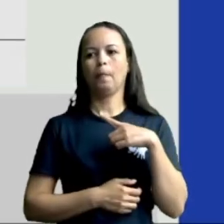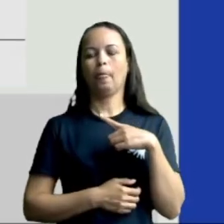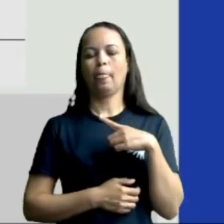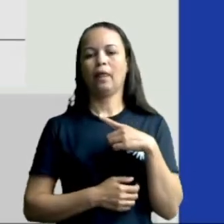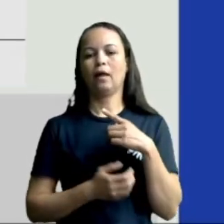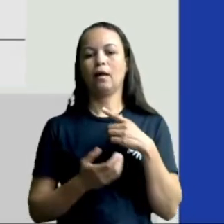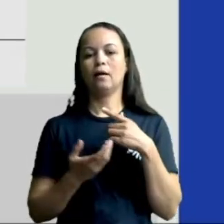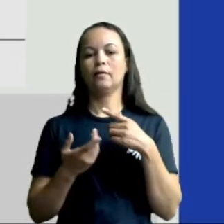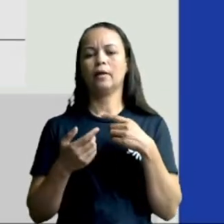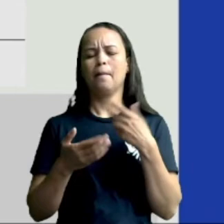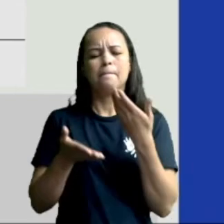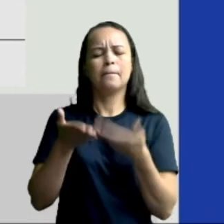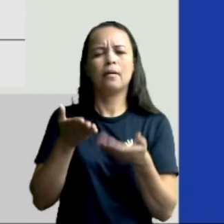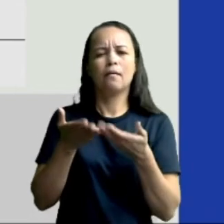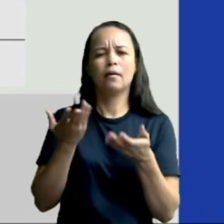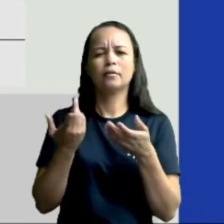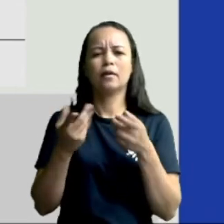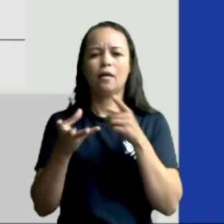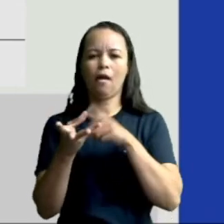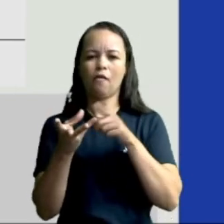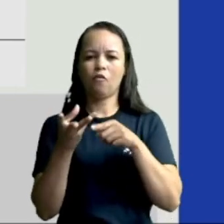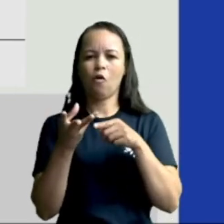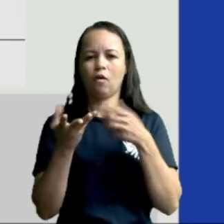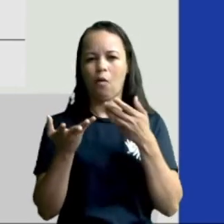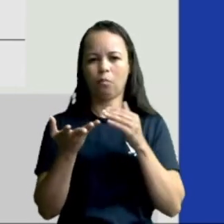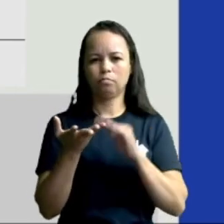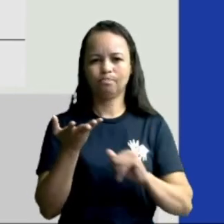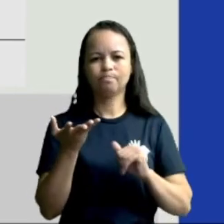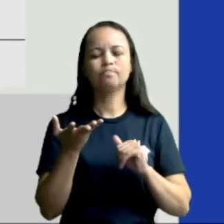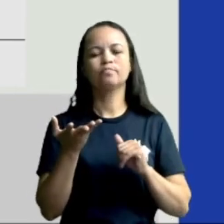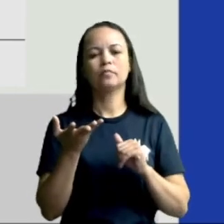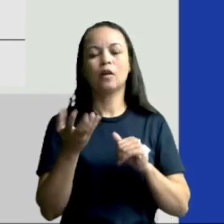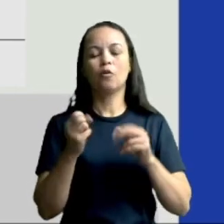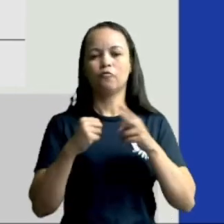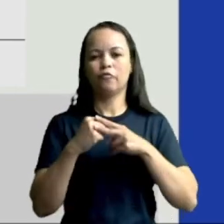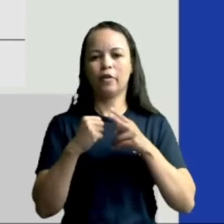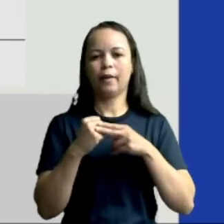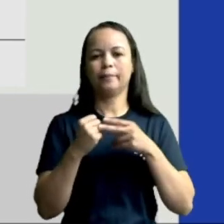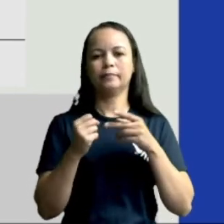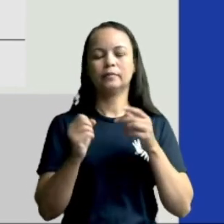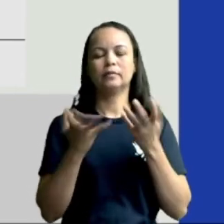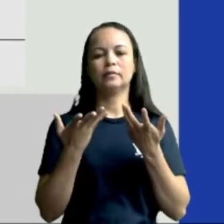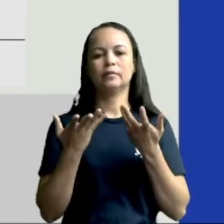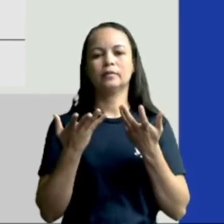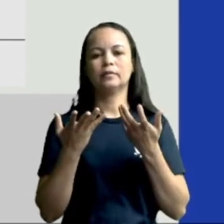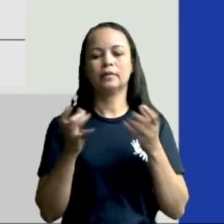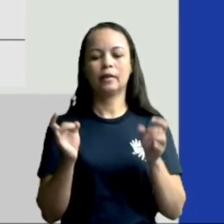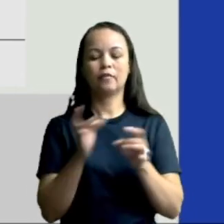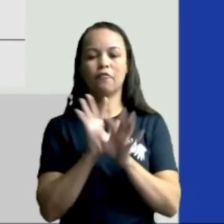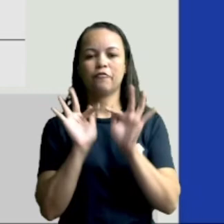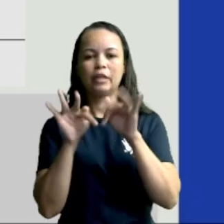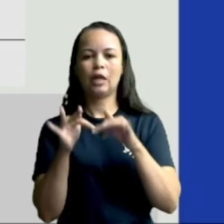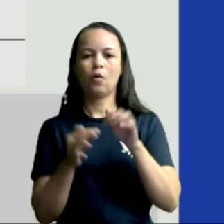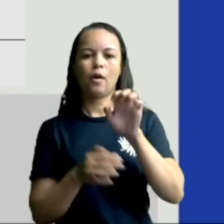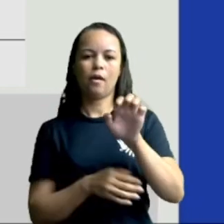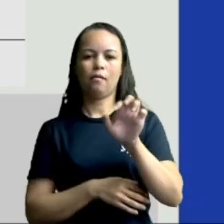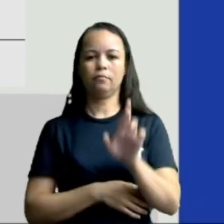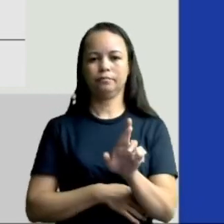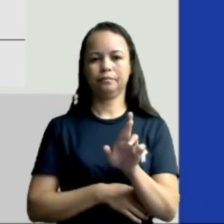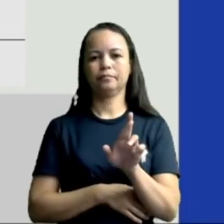que eles perdem a vogal. Os verbos terminados em ER, ó. Los